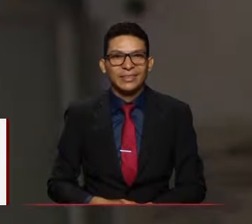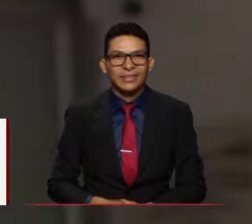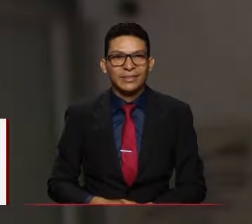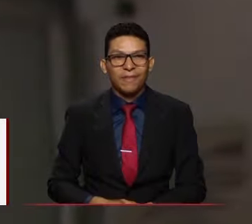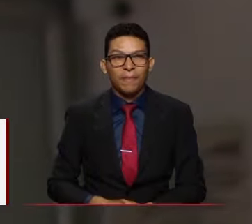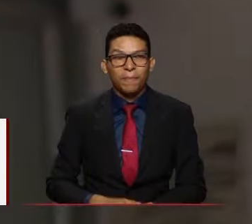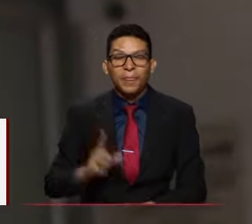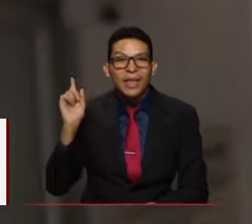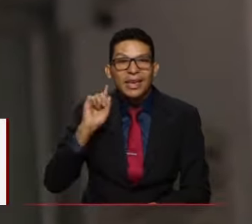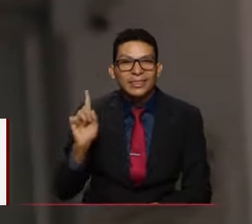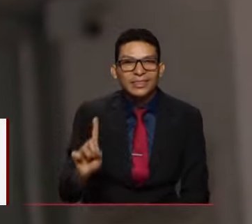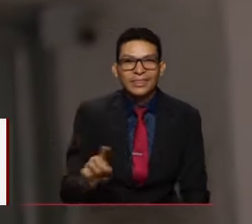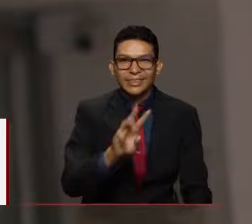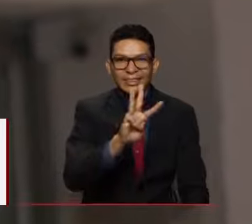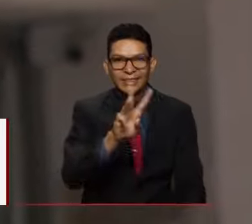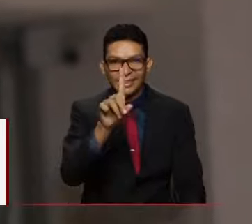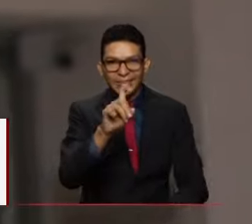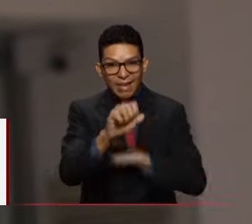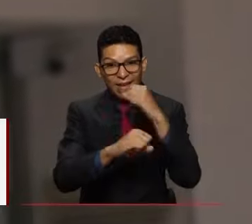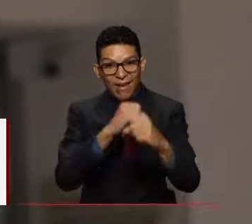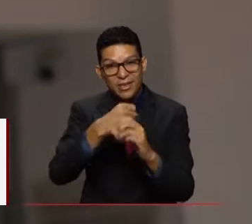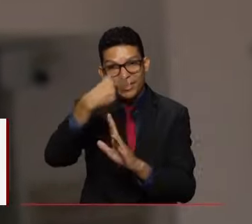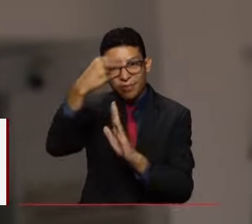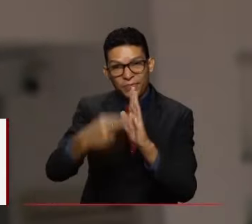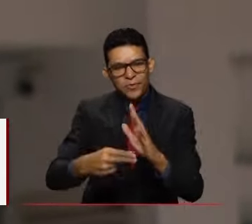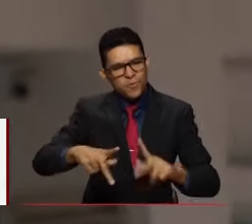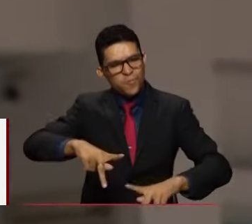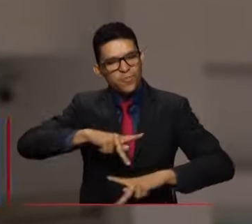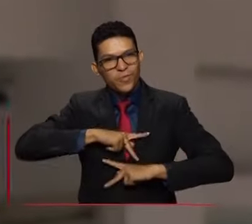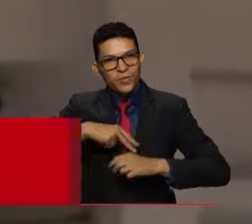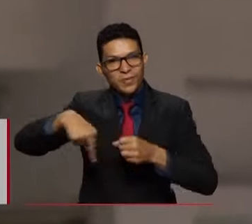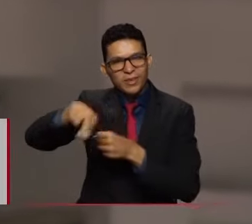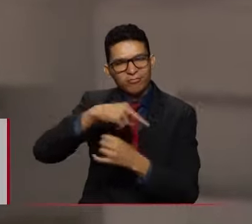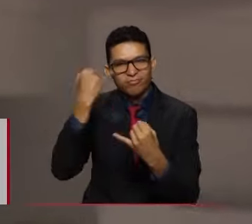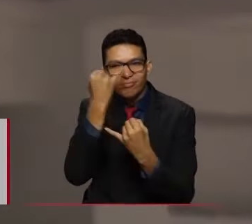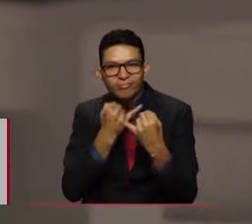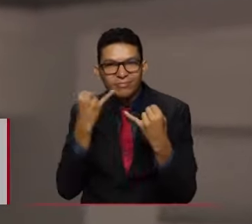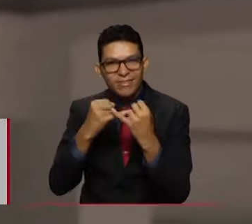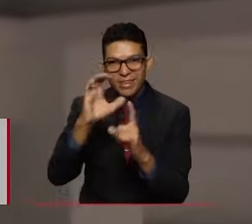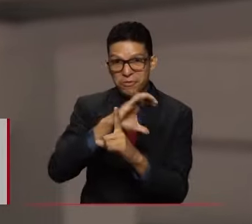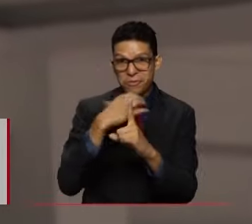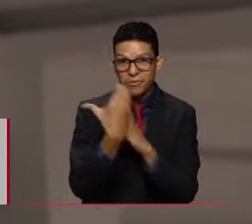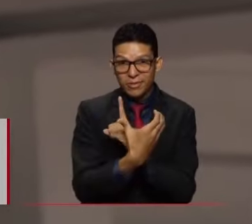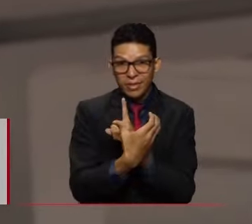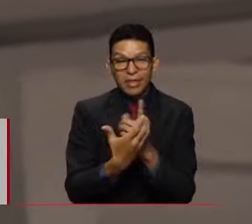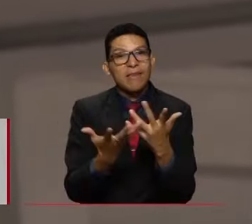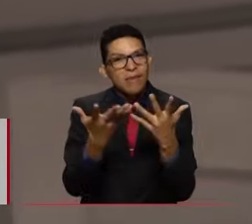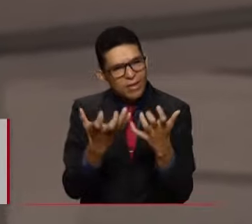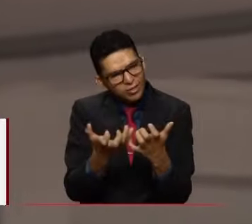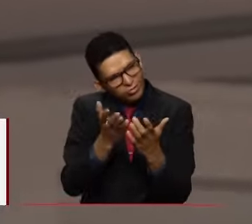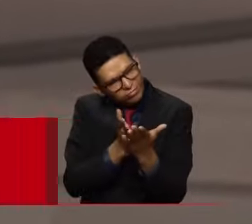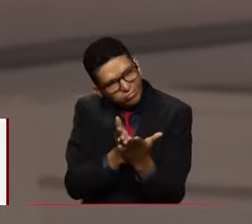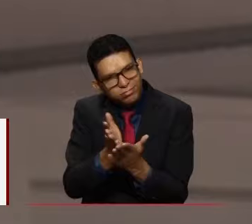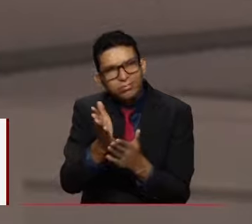Son 36 años de historia, de patrimonio regional, de identidad y cultura. Queremos